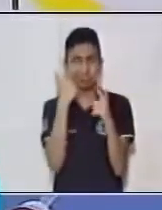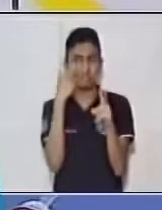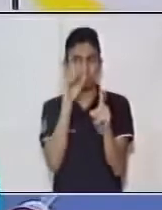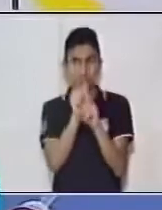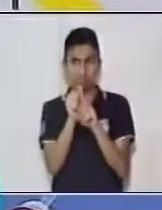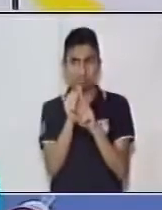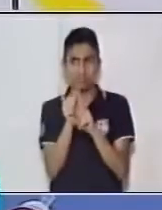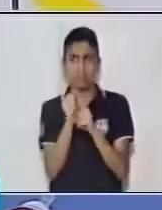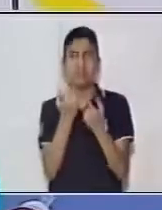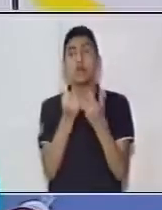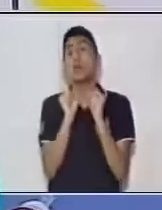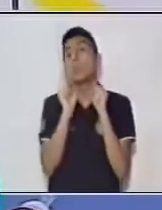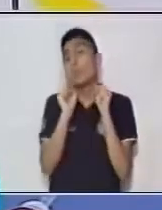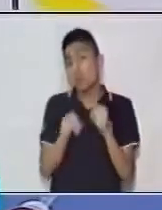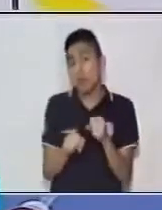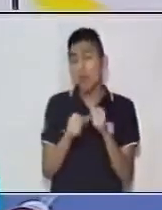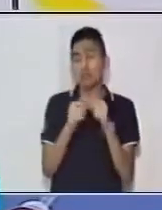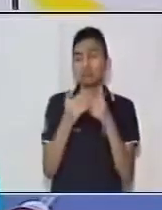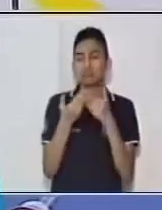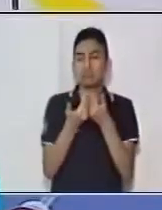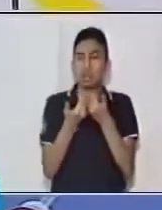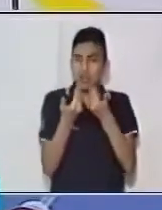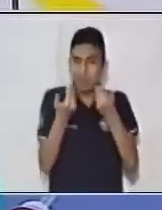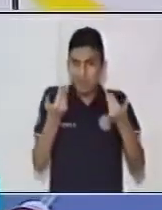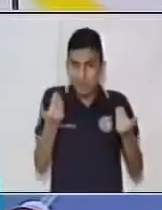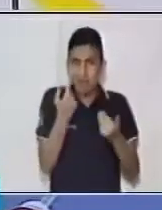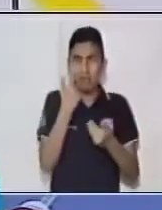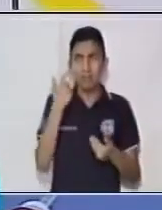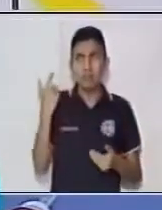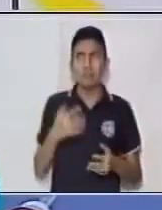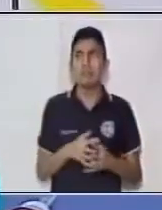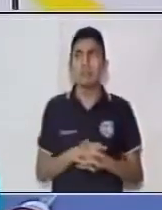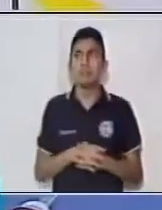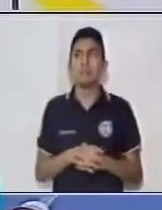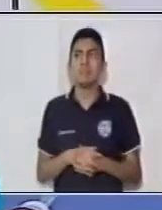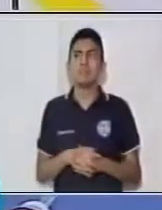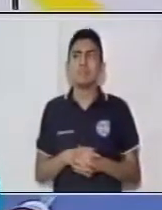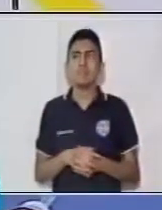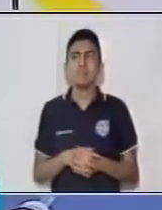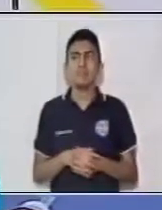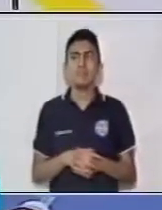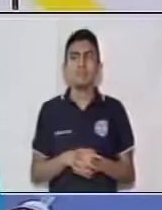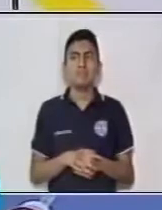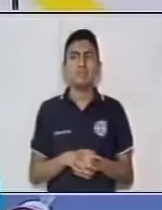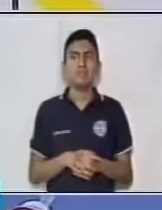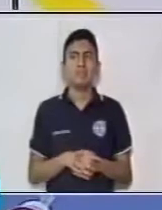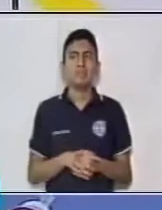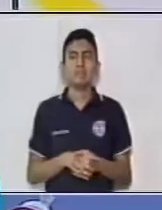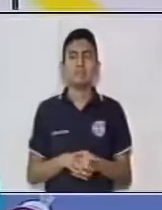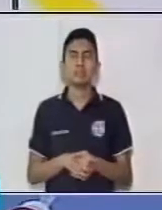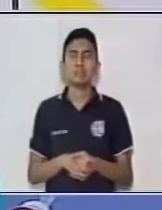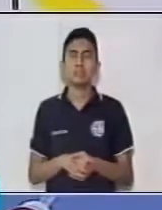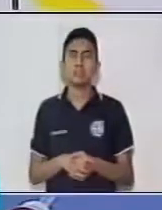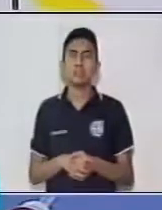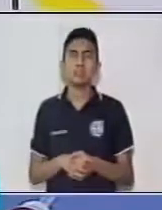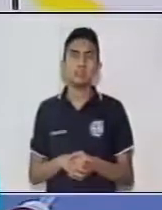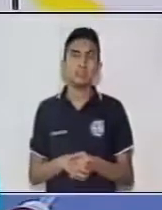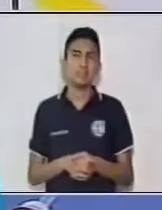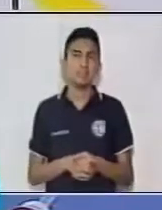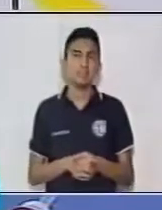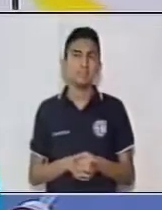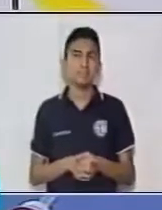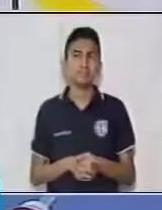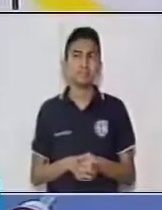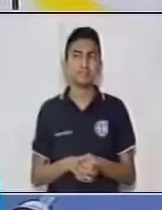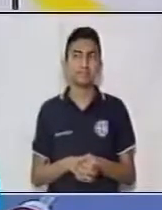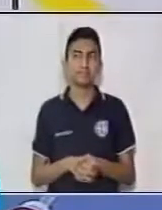podemos dividirlo, sacar su simetría, dividirlo en 2 partes iguales y sacarle la simetría